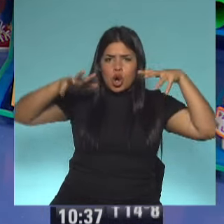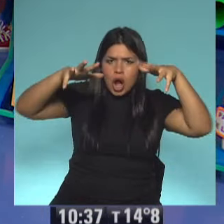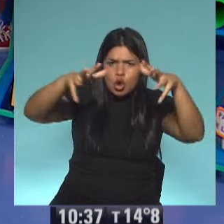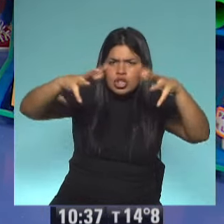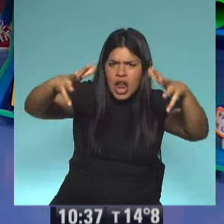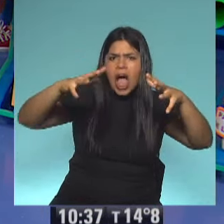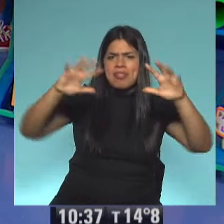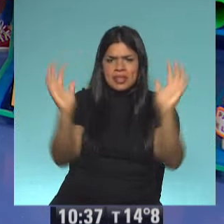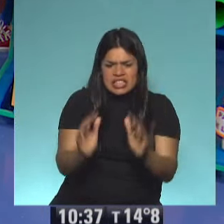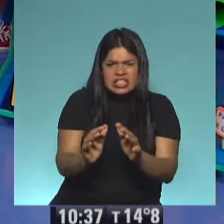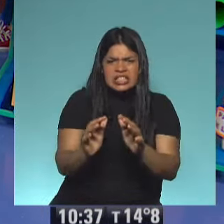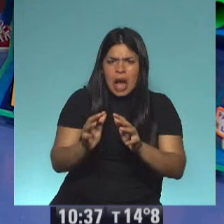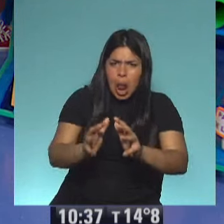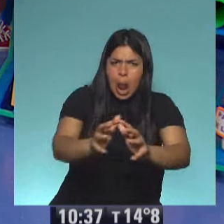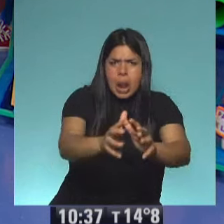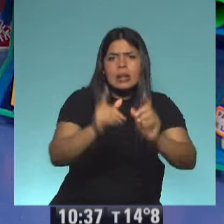Mini carrozas, atracciones